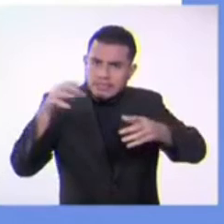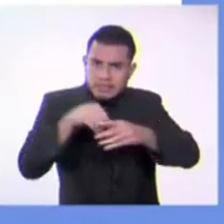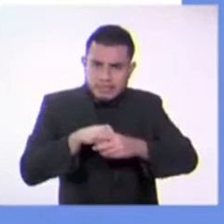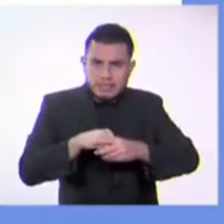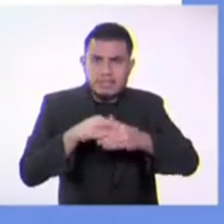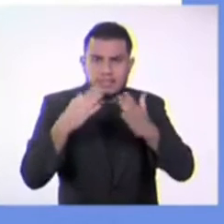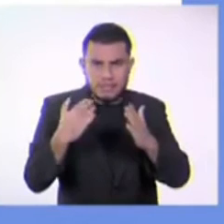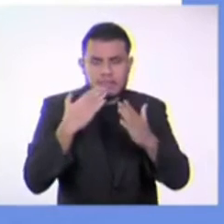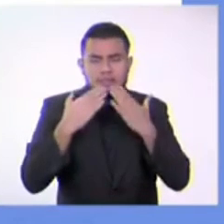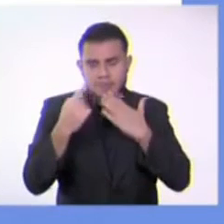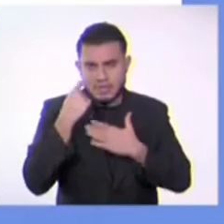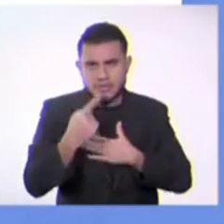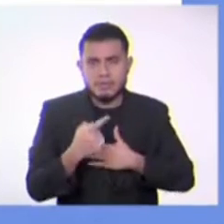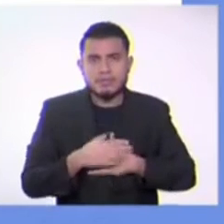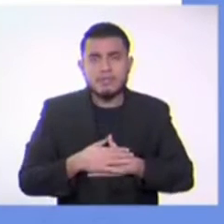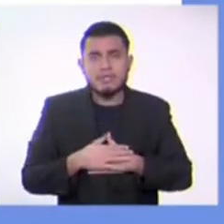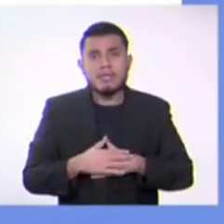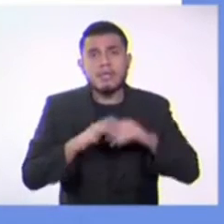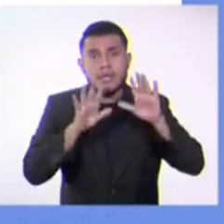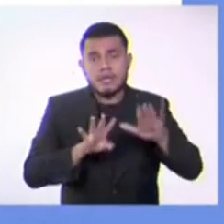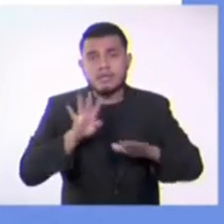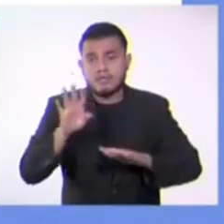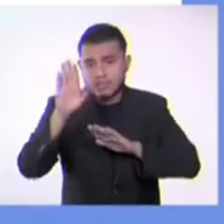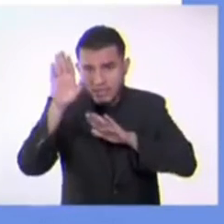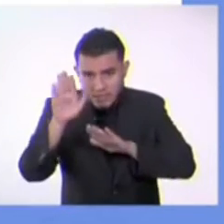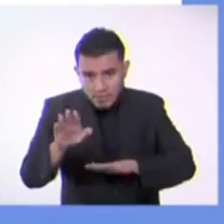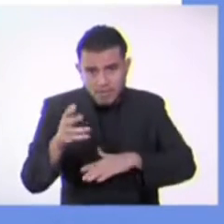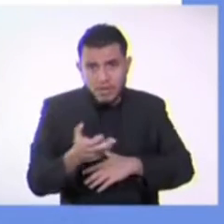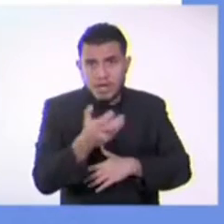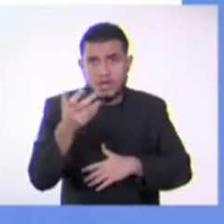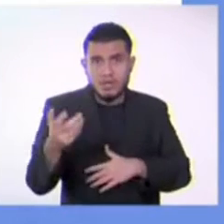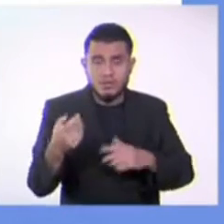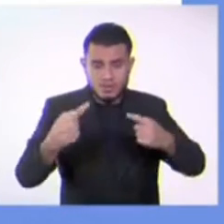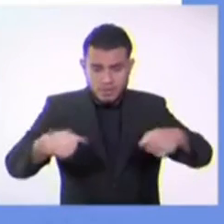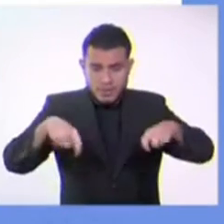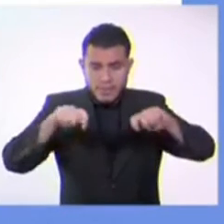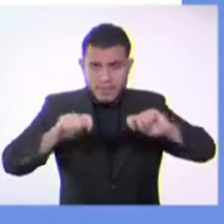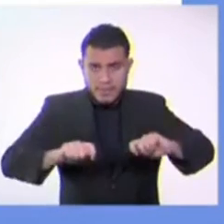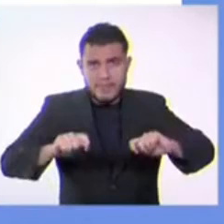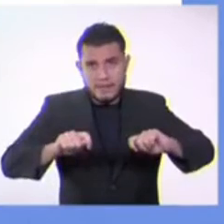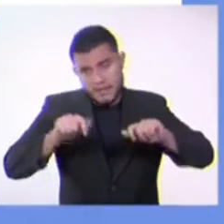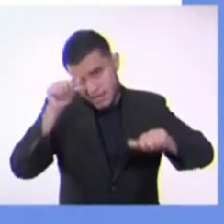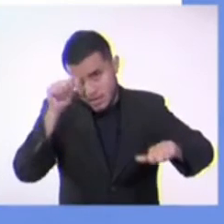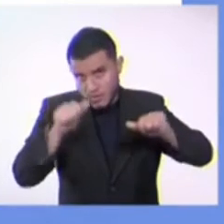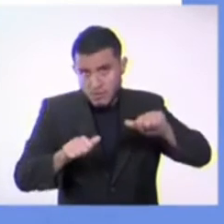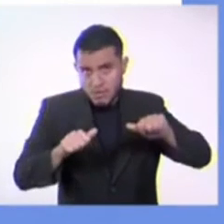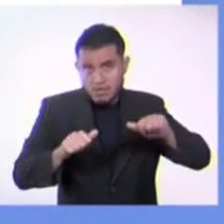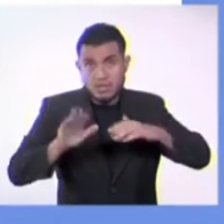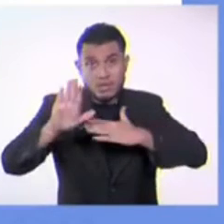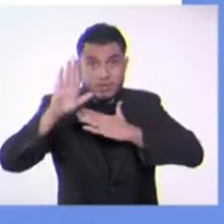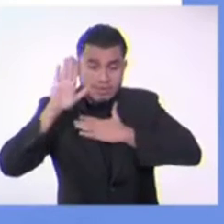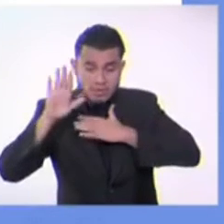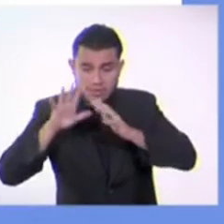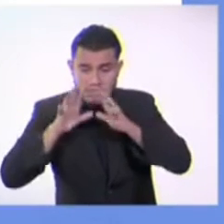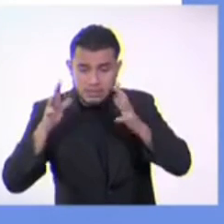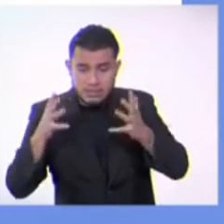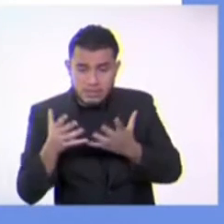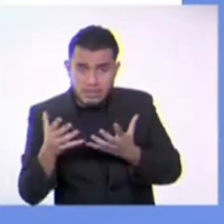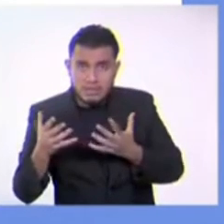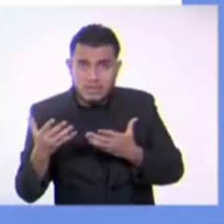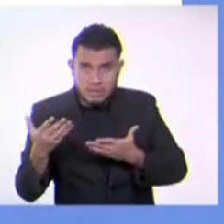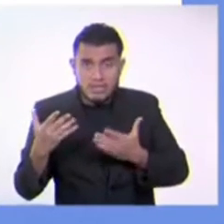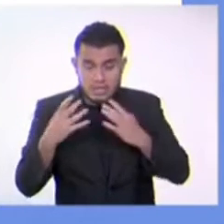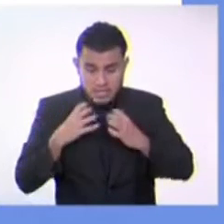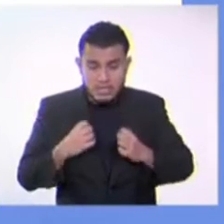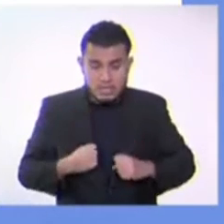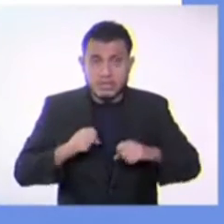ver, sí. Y el 14, respeto a los tratados, convenios y compromisos internacionales que hubiesen contraído los